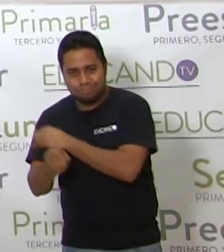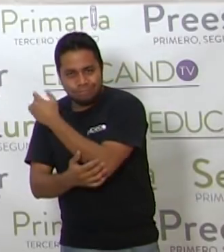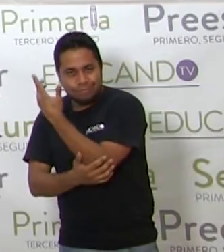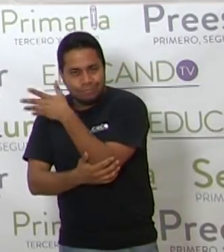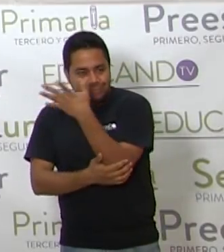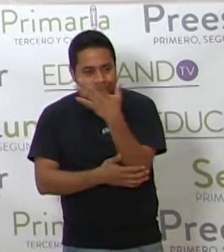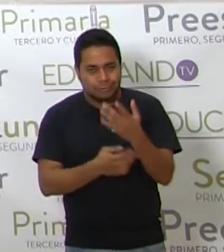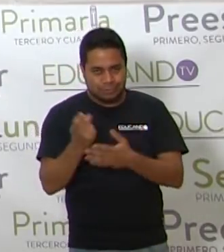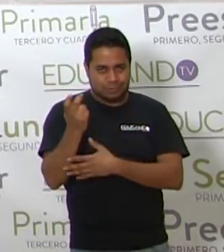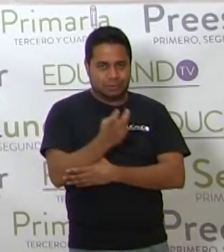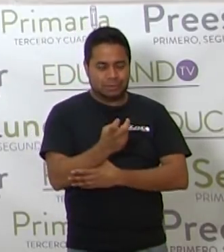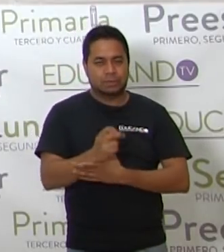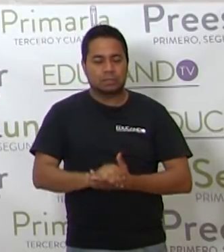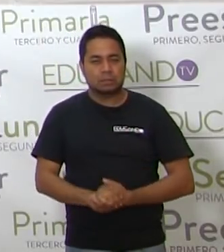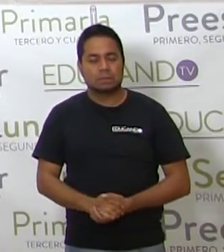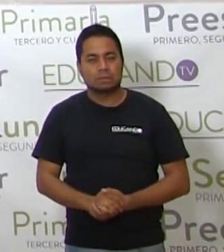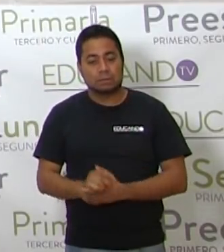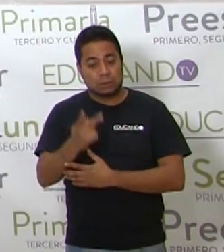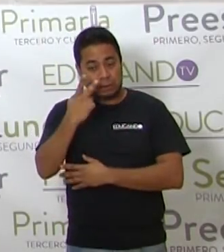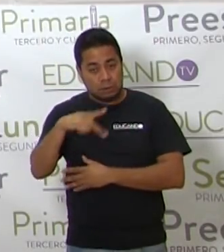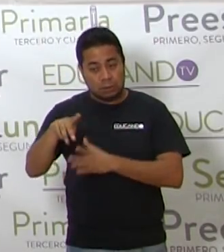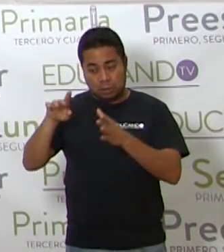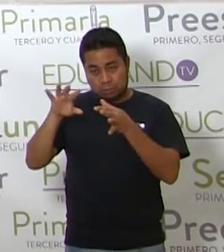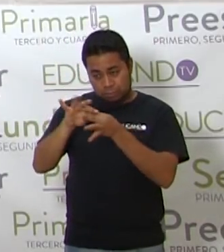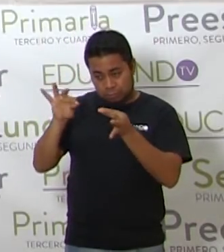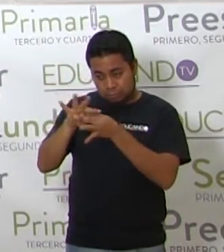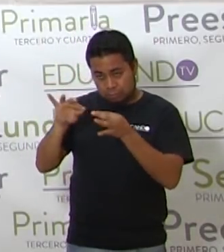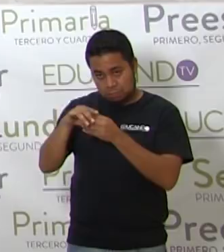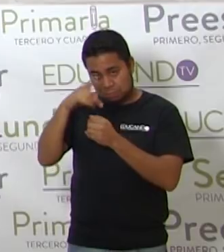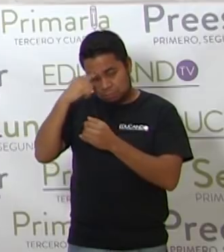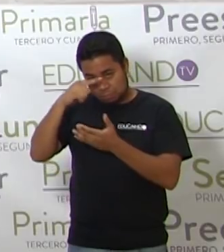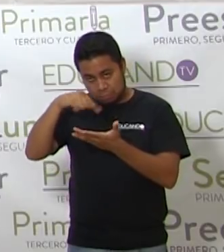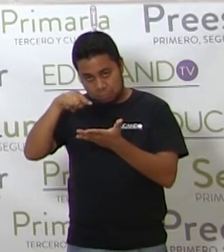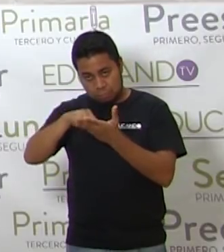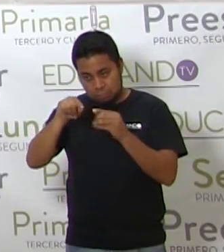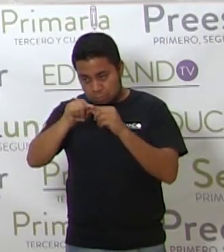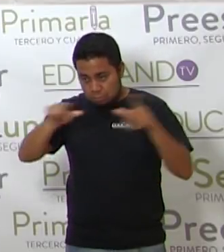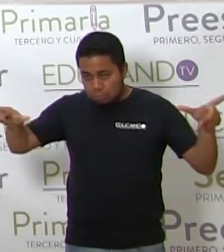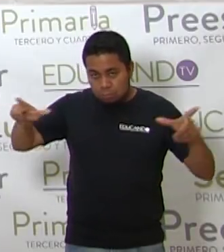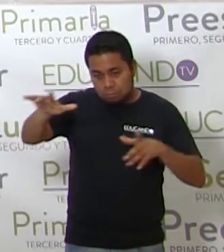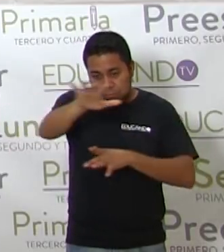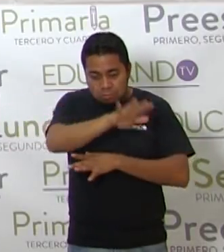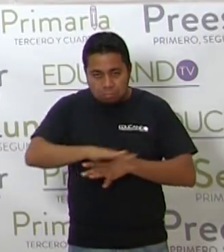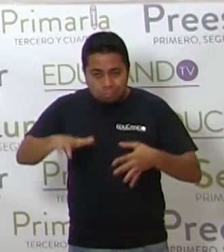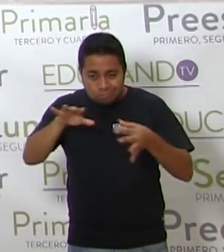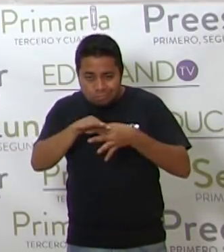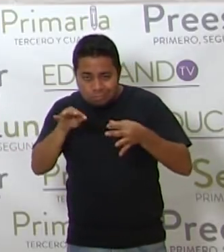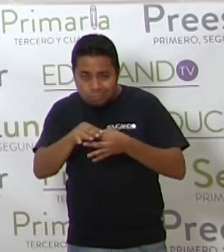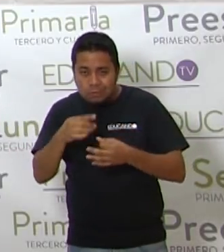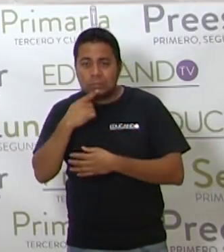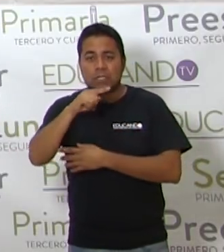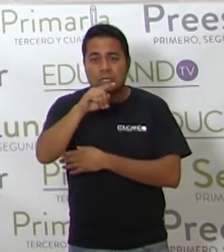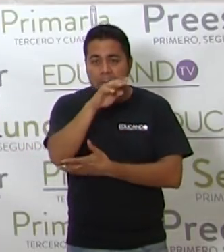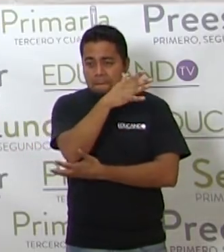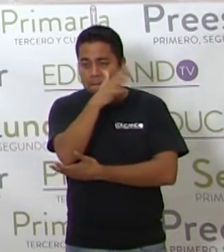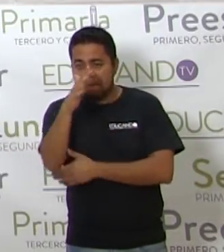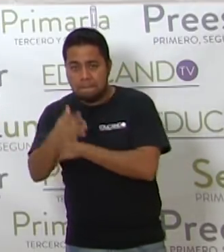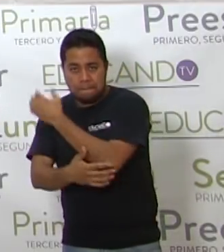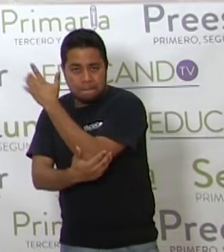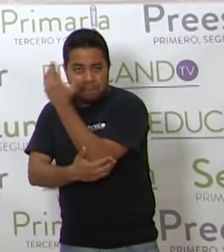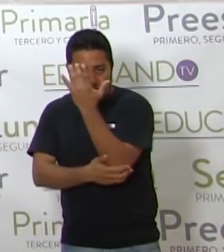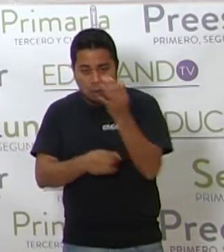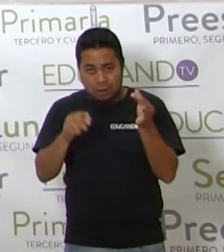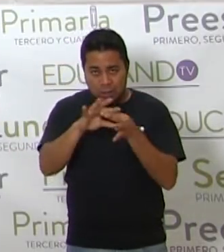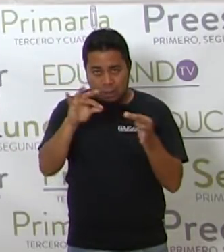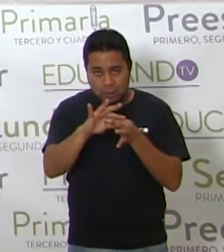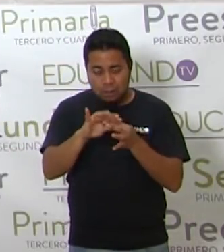el bosque. Pero en la descripción de la escenografía no nos habla de ningún bosque. Entonces,